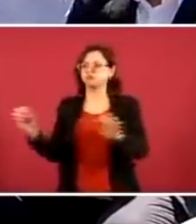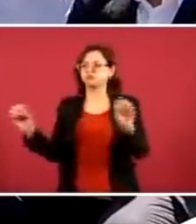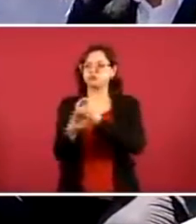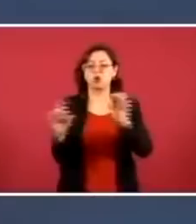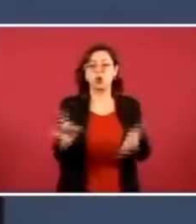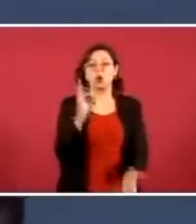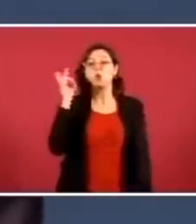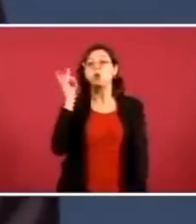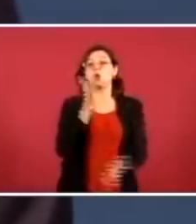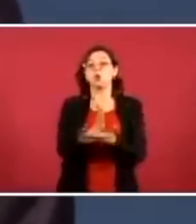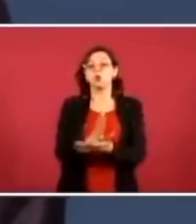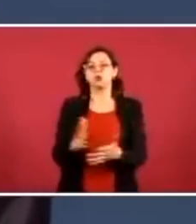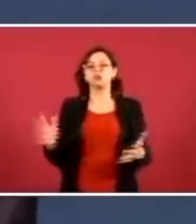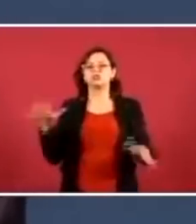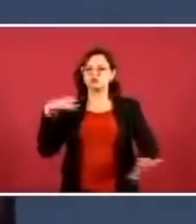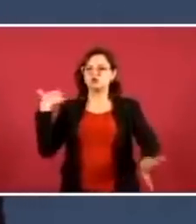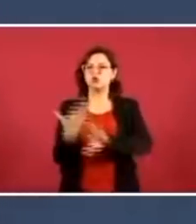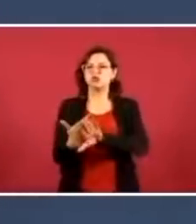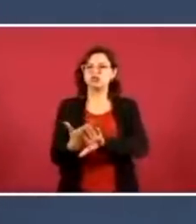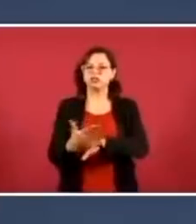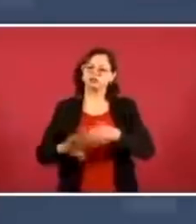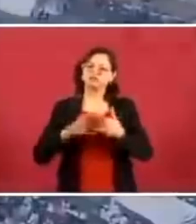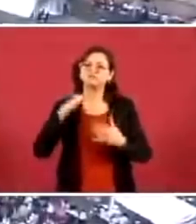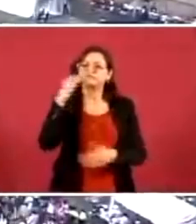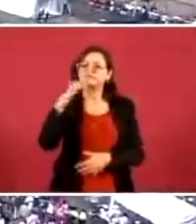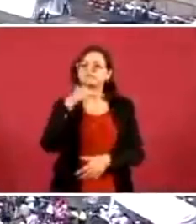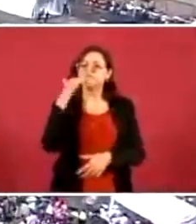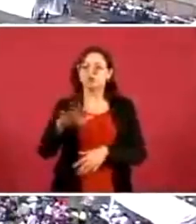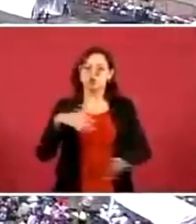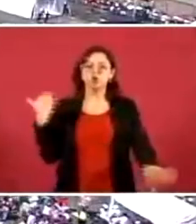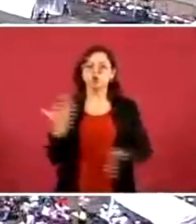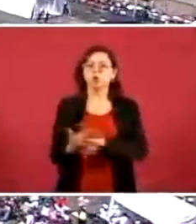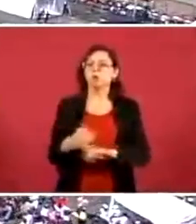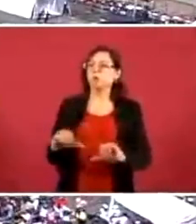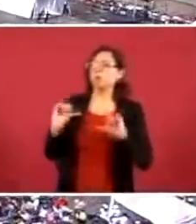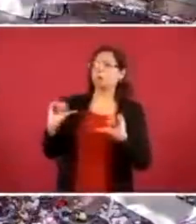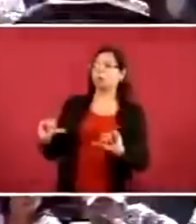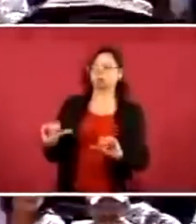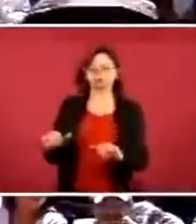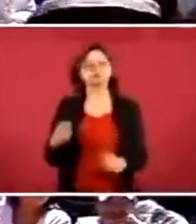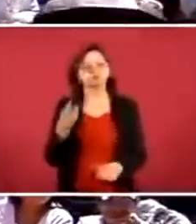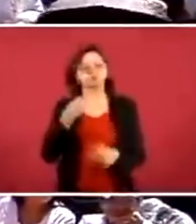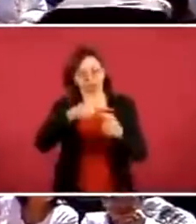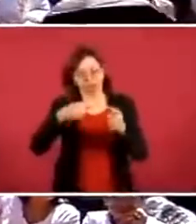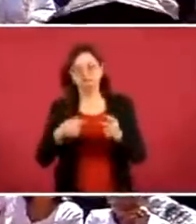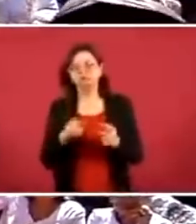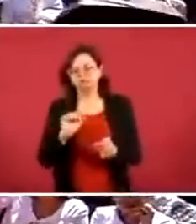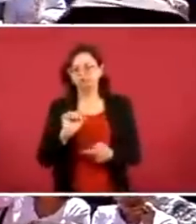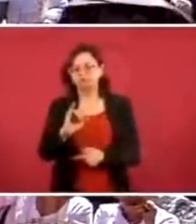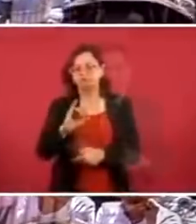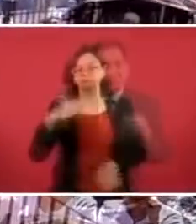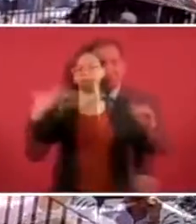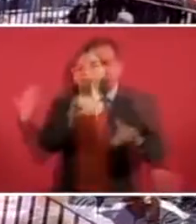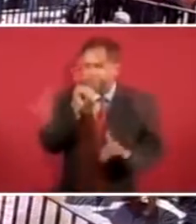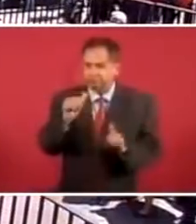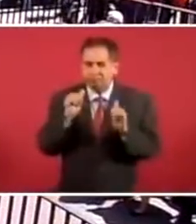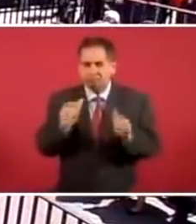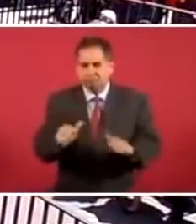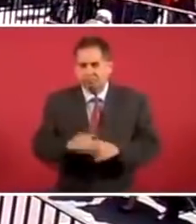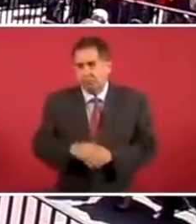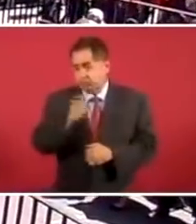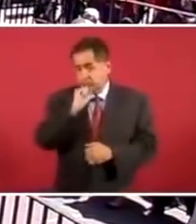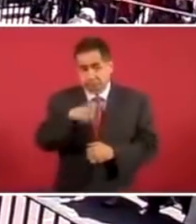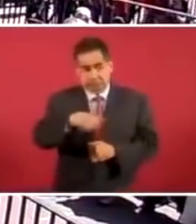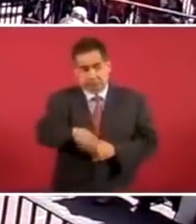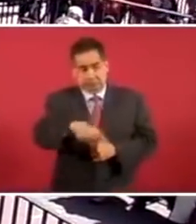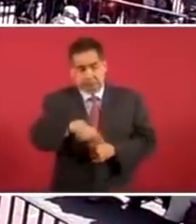que con toda seguridad rebasarán la cifra mágica de los 100.000 para llenar nuestra Plaza Mayor.